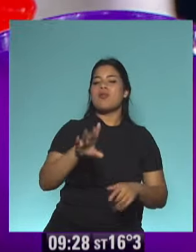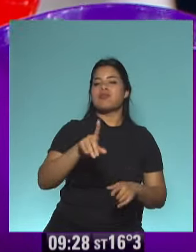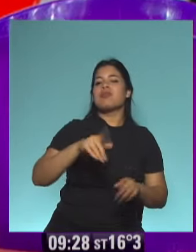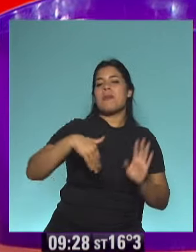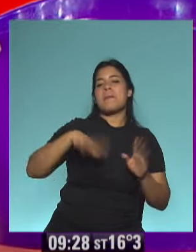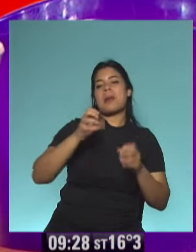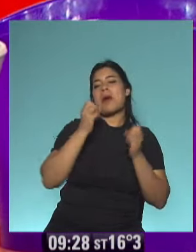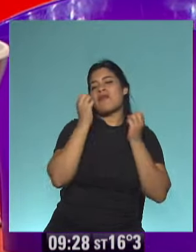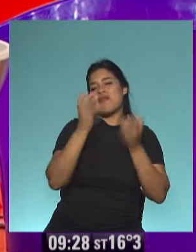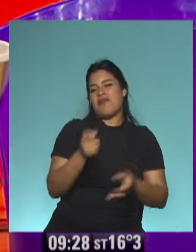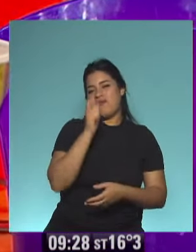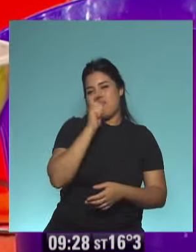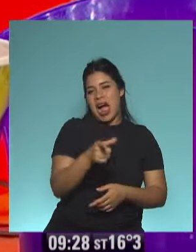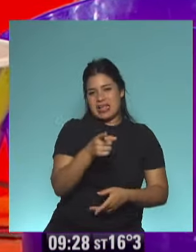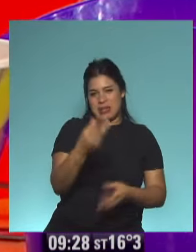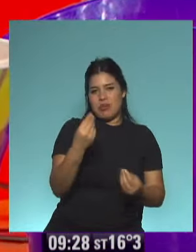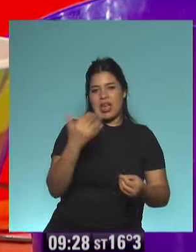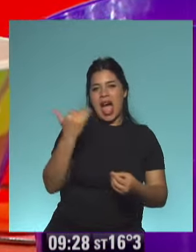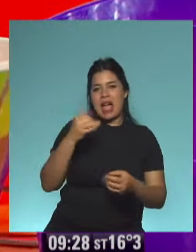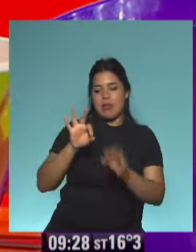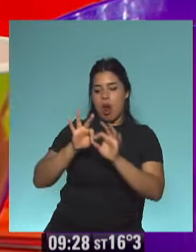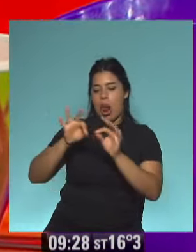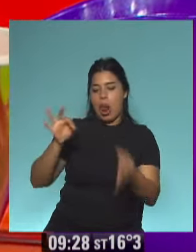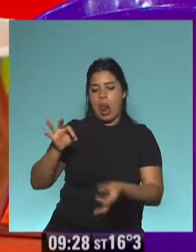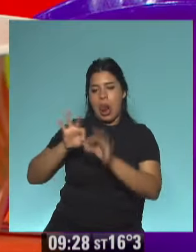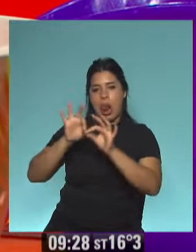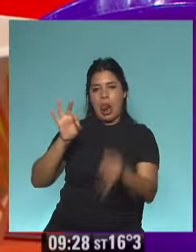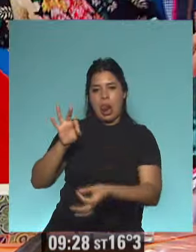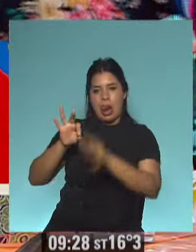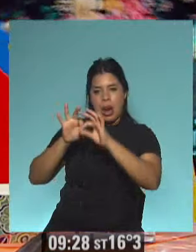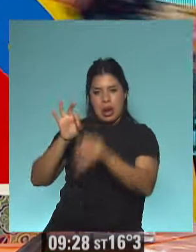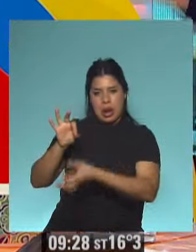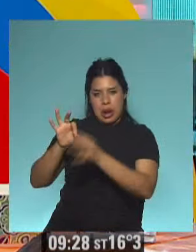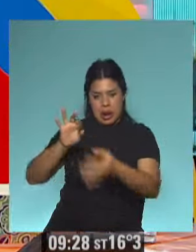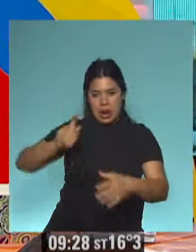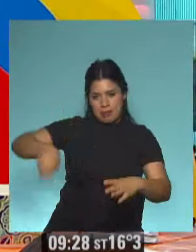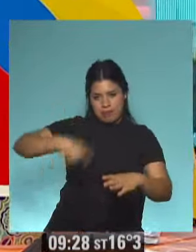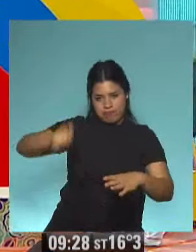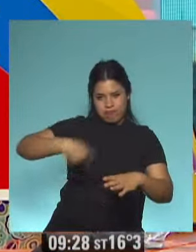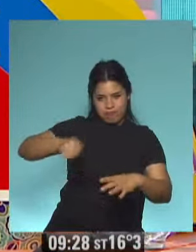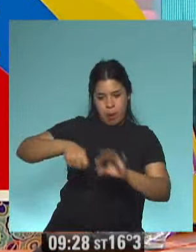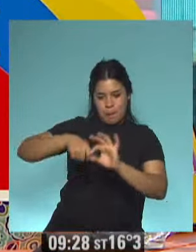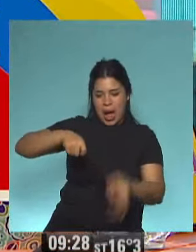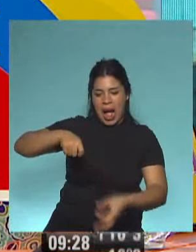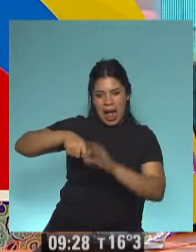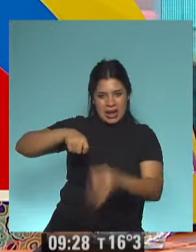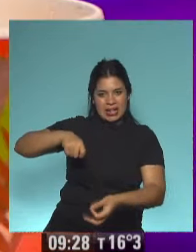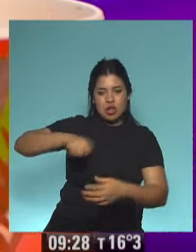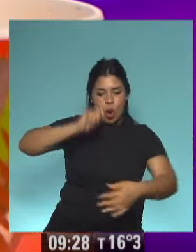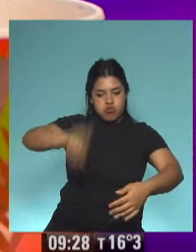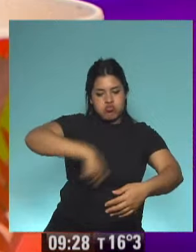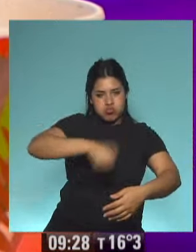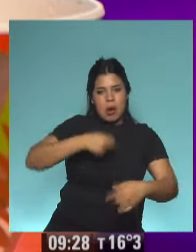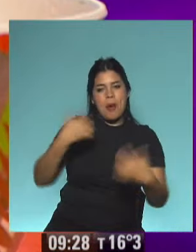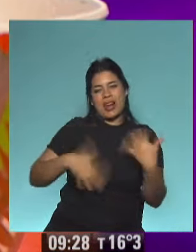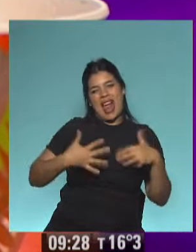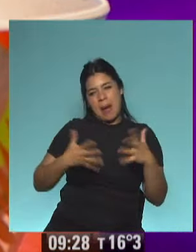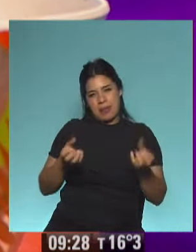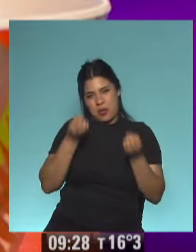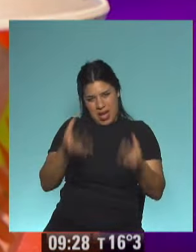batir más fácil porque tiene muchas más. Esto, cada uno de los palitos hacen que el batido sea mucho más rápido que